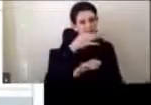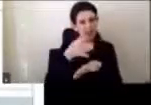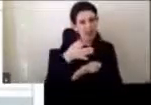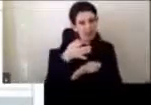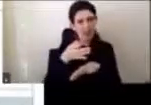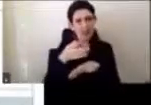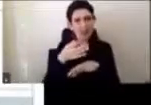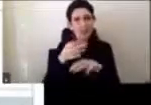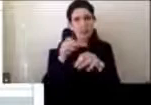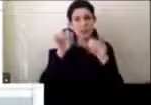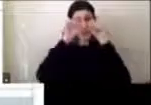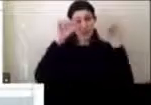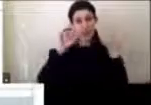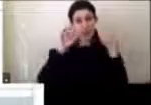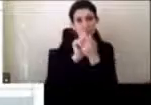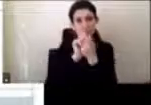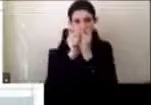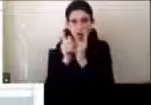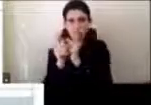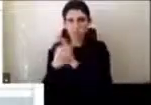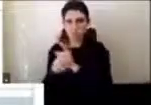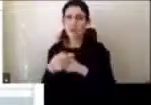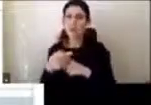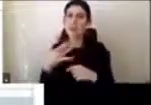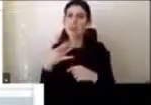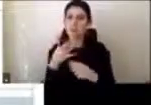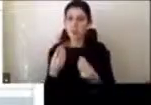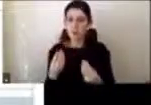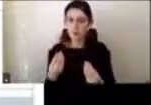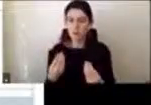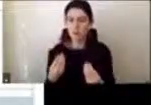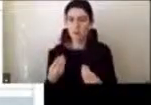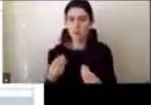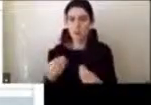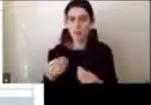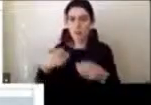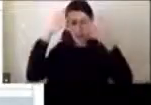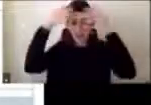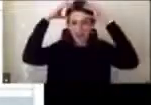ir complejizando esta acción cerebral.